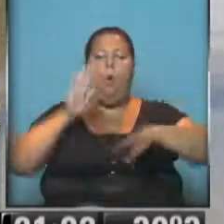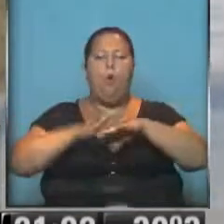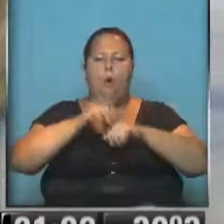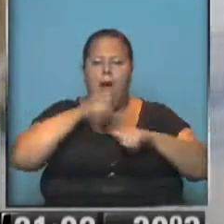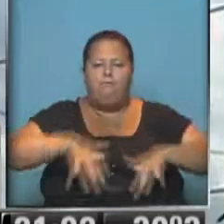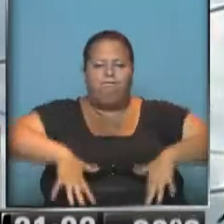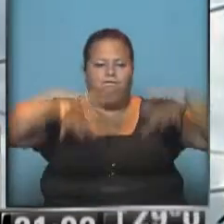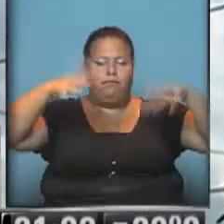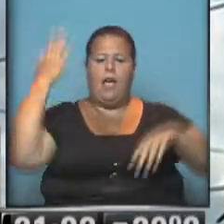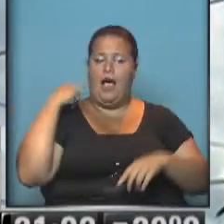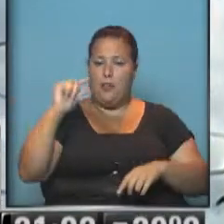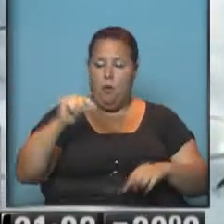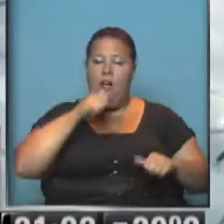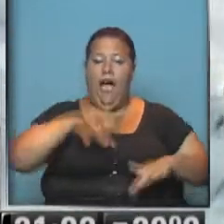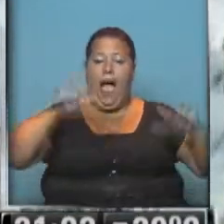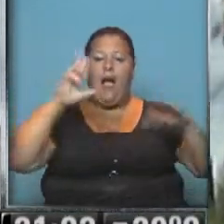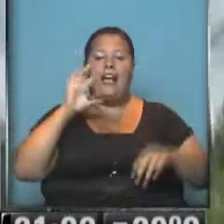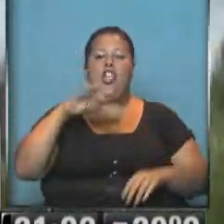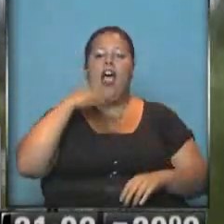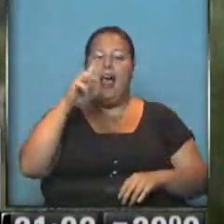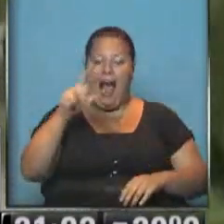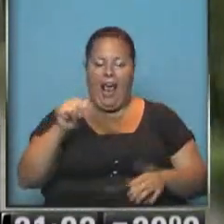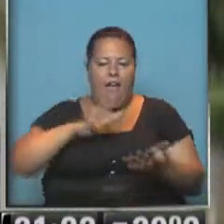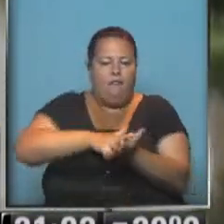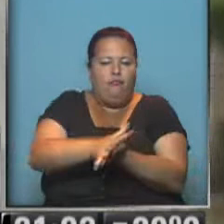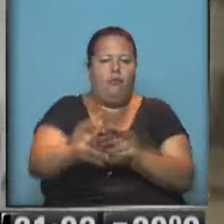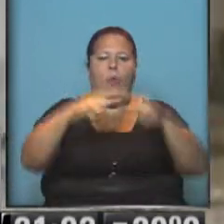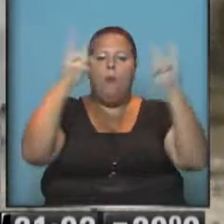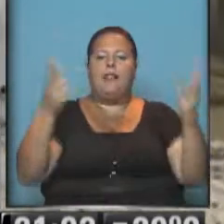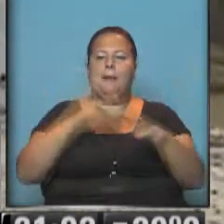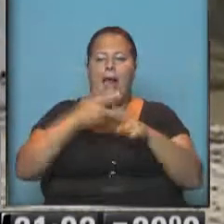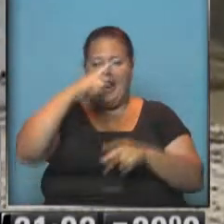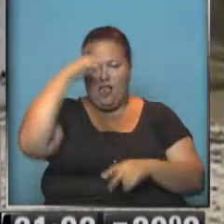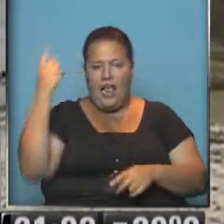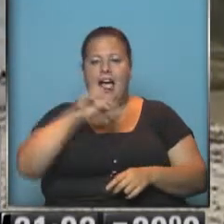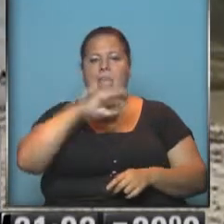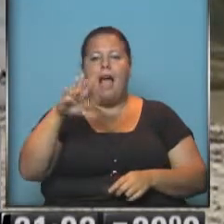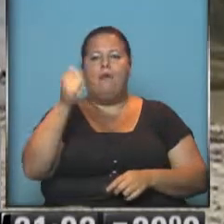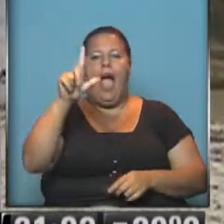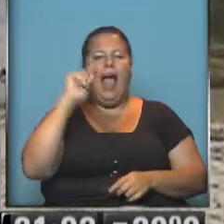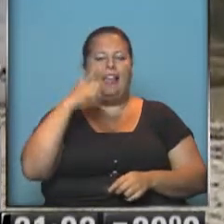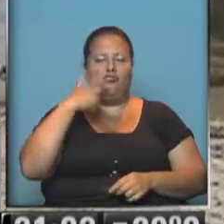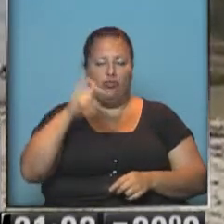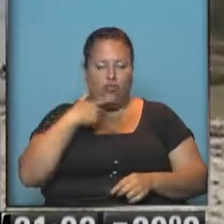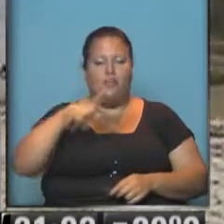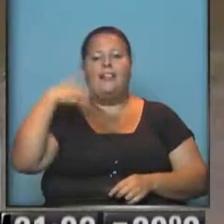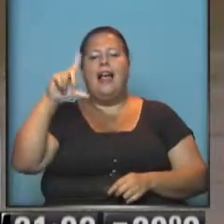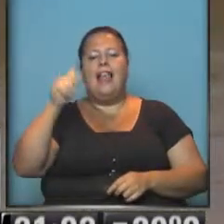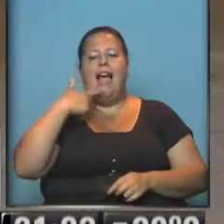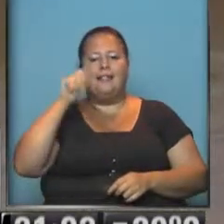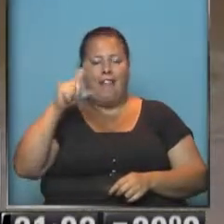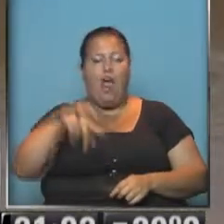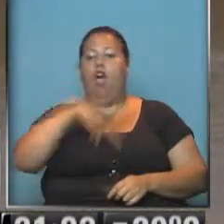del agua. En las últimas horas, la crecida del río Jara arrasó con el puente del Parque Nacional Campo de los Alisos y en La Sala, otros 2